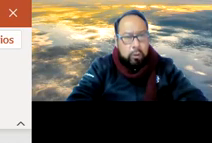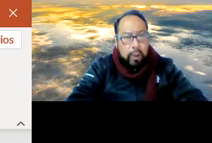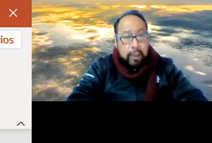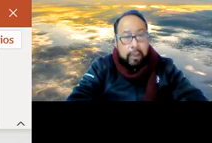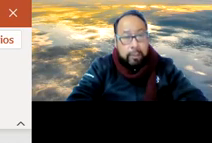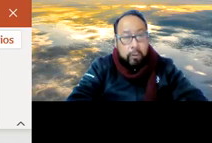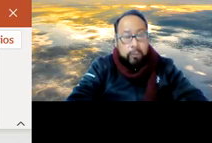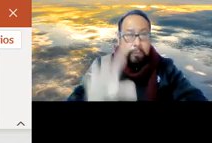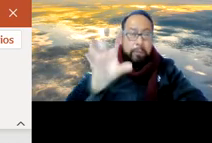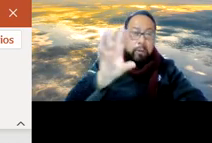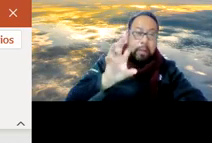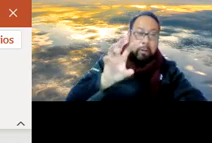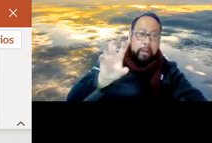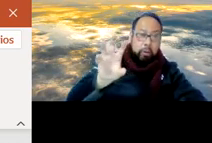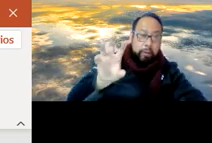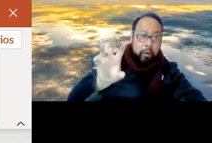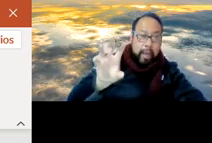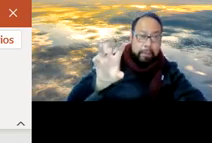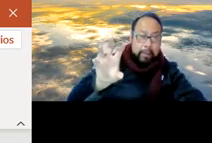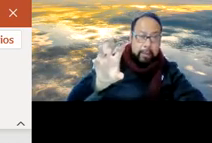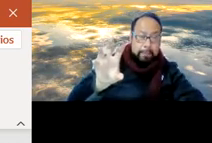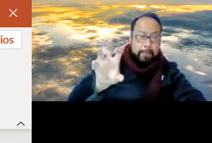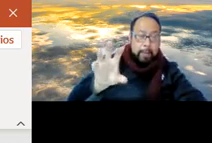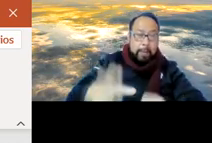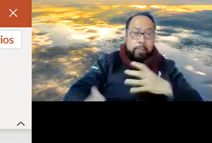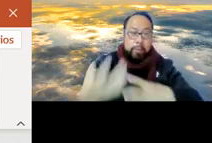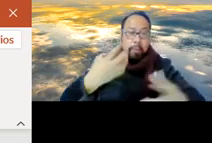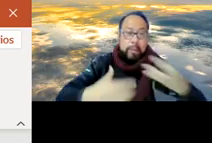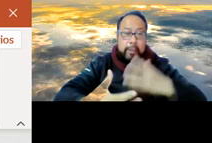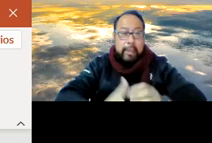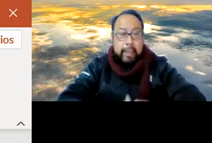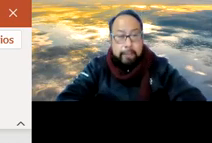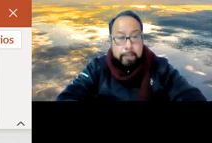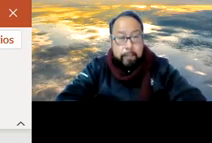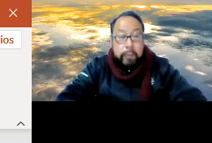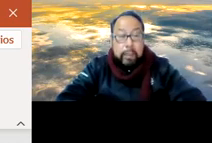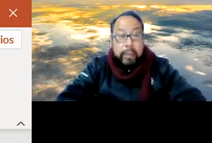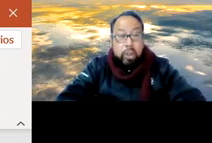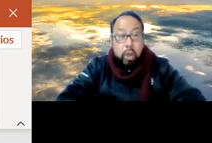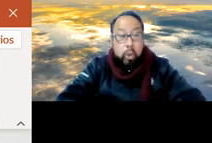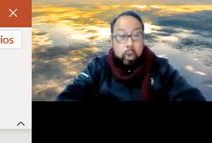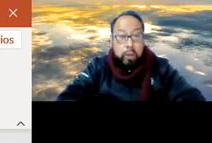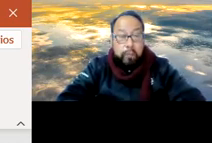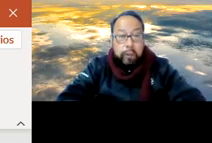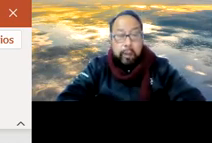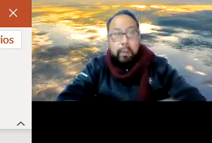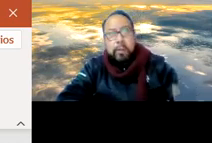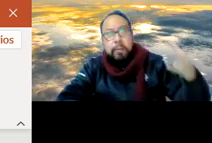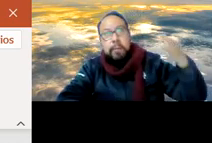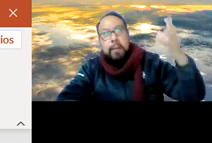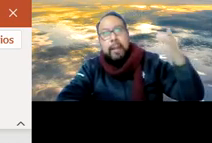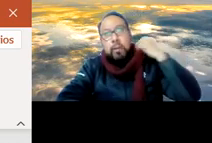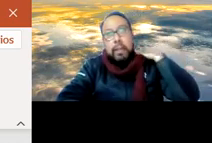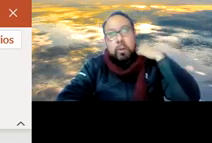en un texto académico? Primero tenemos el resumen o abstract. Después vamos a tener la introducción. O sea, porque